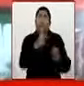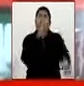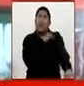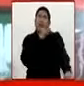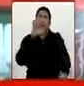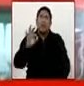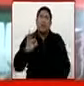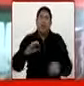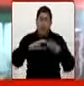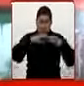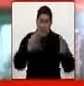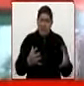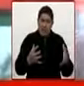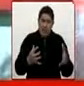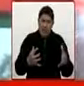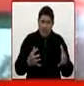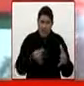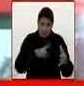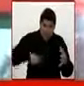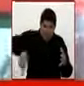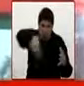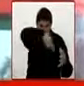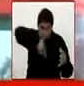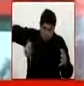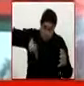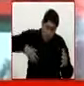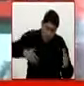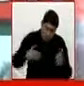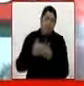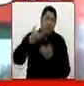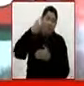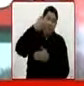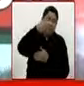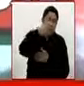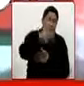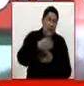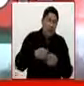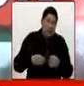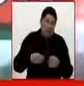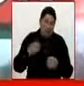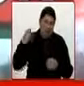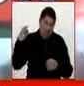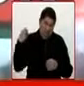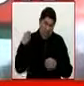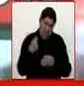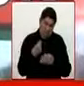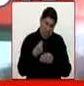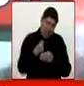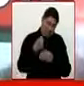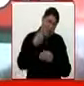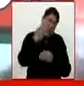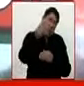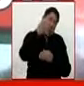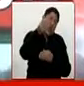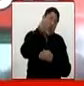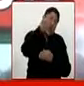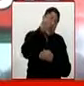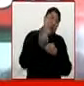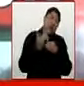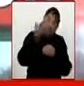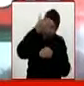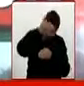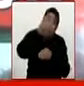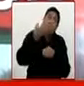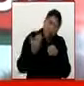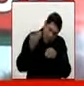choca con una roca de la rotonda. Por el impulso que llevaba, este vehículo es proyectado en el aire, donde daba